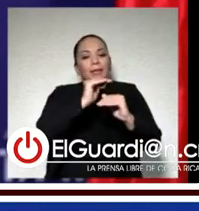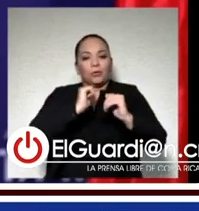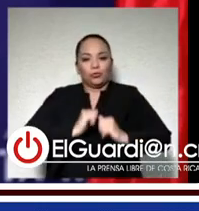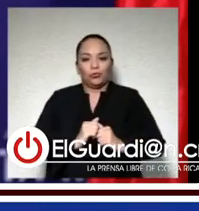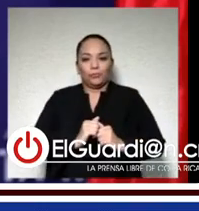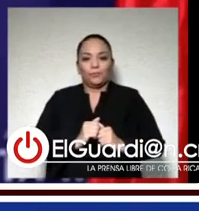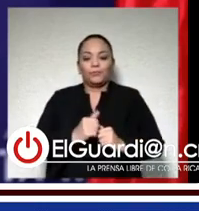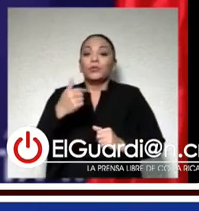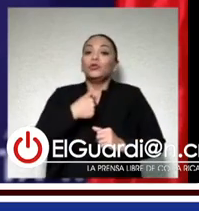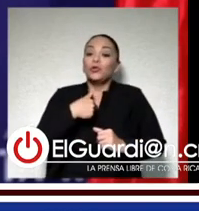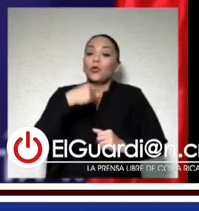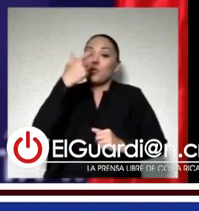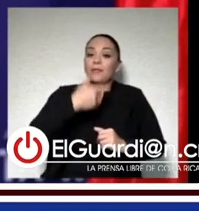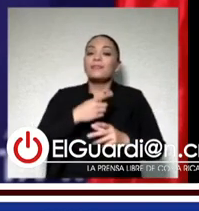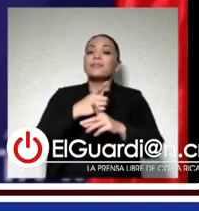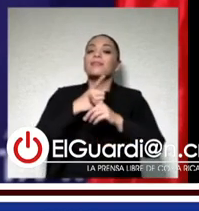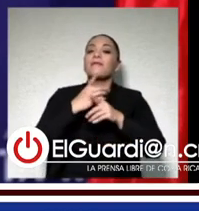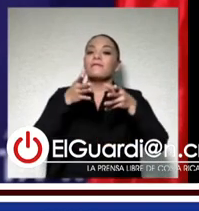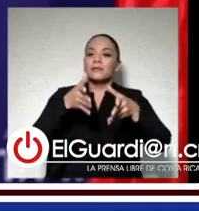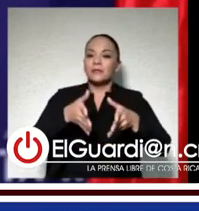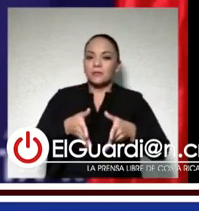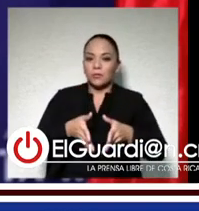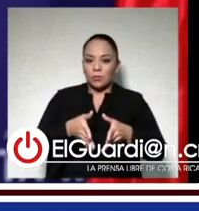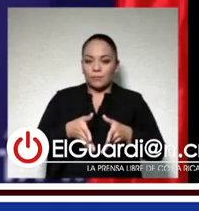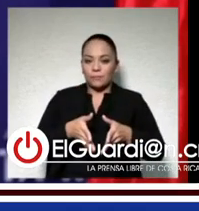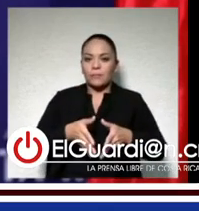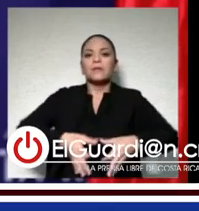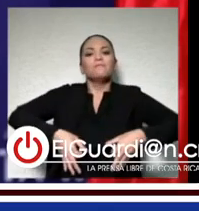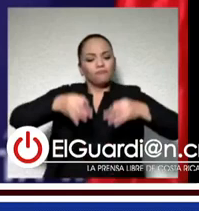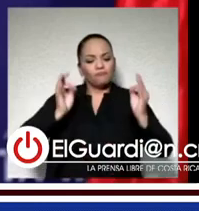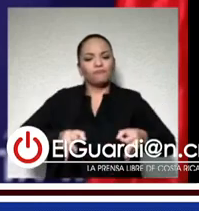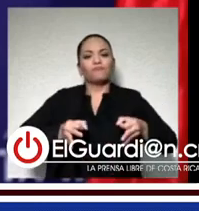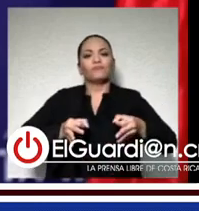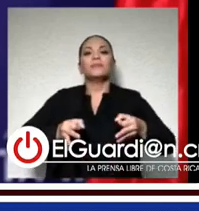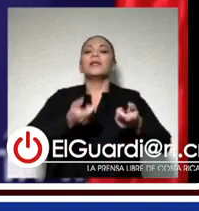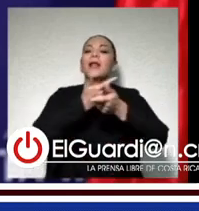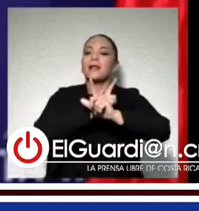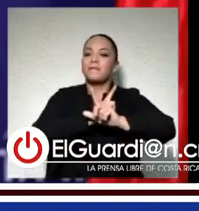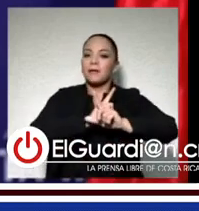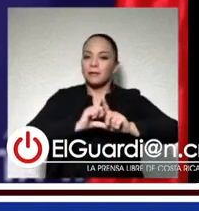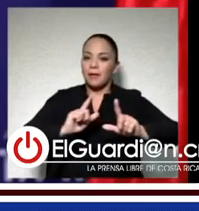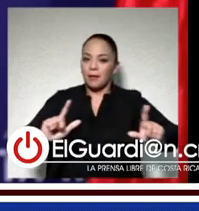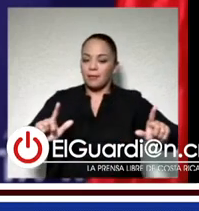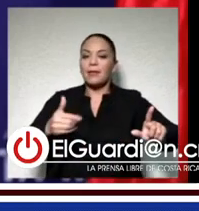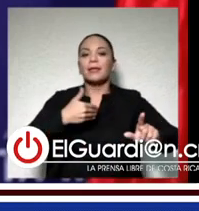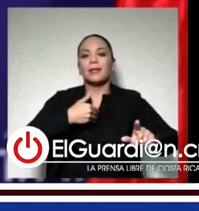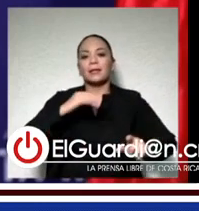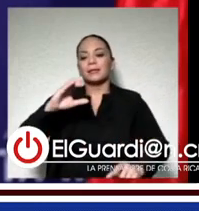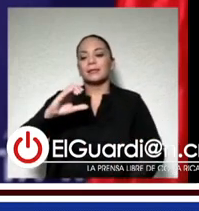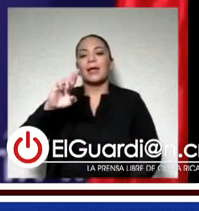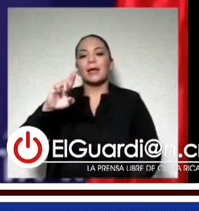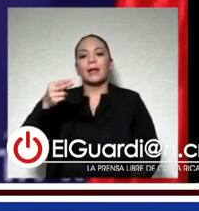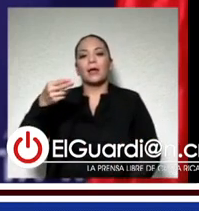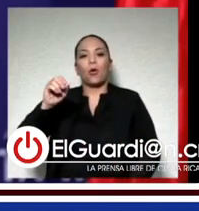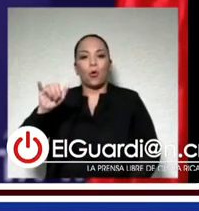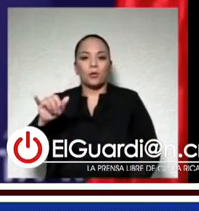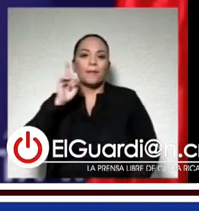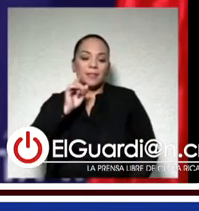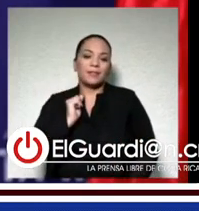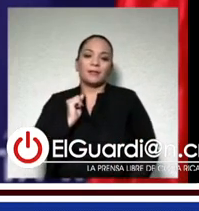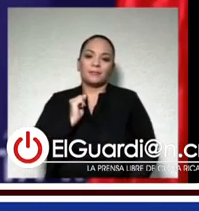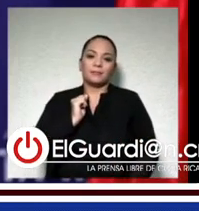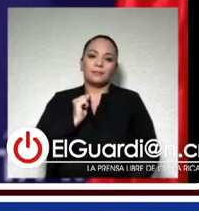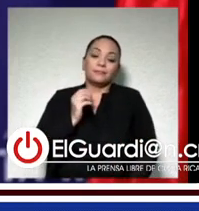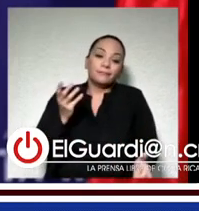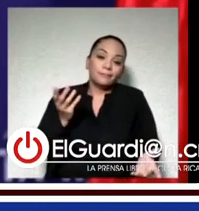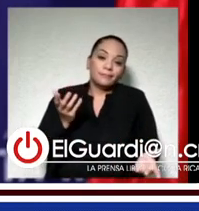un defensor incólume de la libertad que tiene CR hoy de mentir, si lo quiere